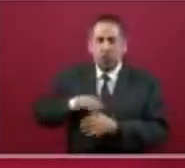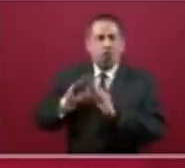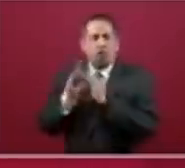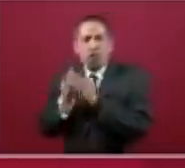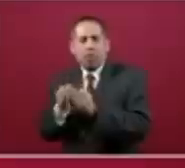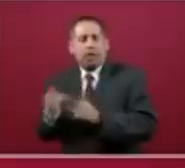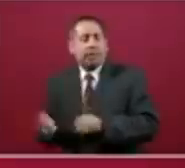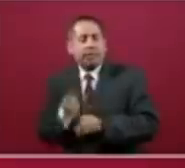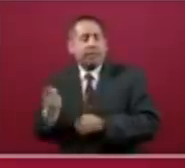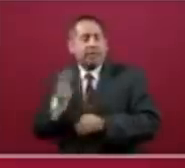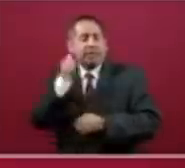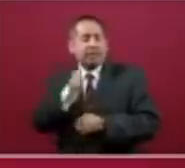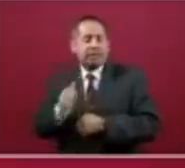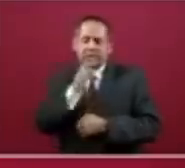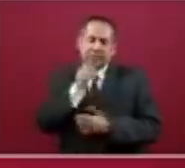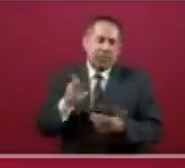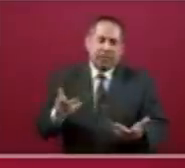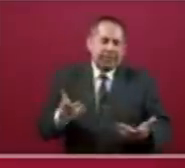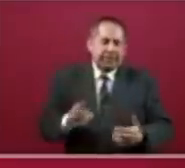No.